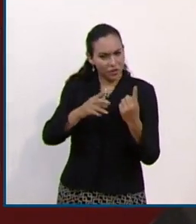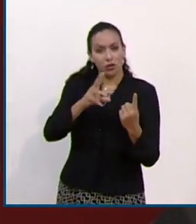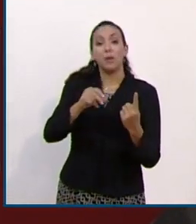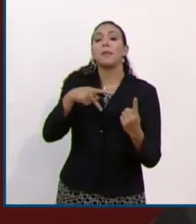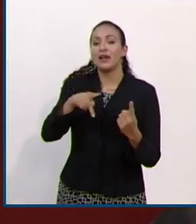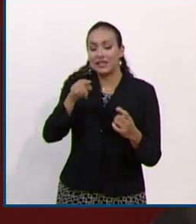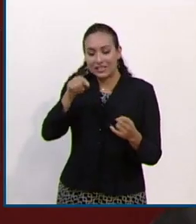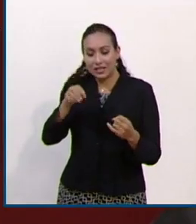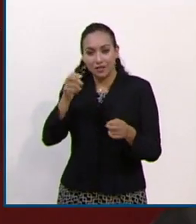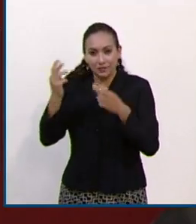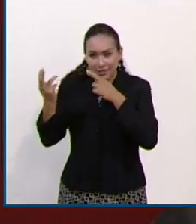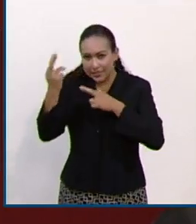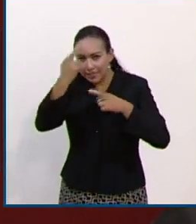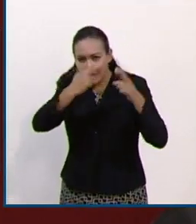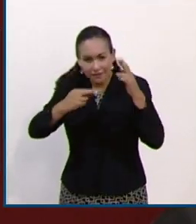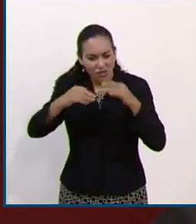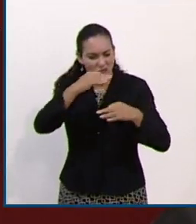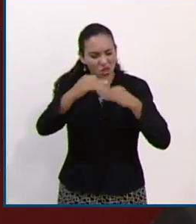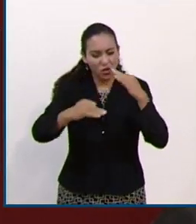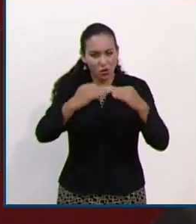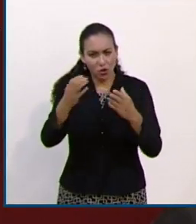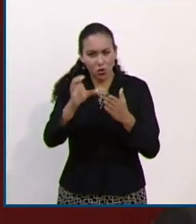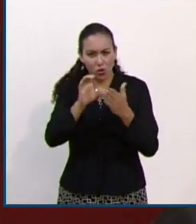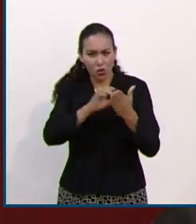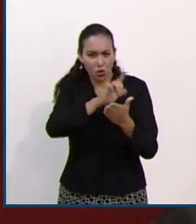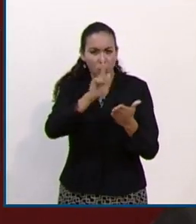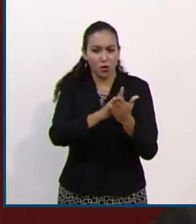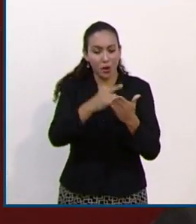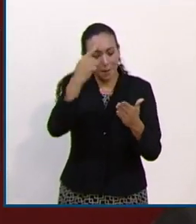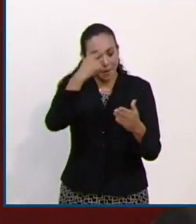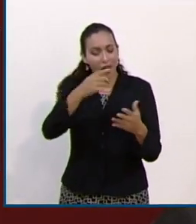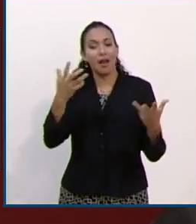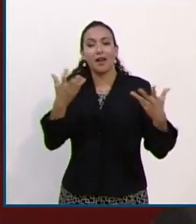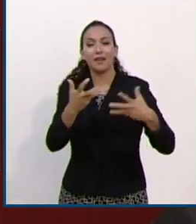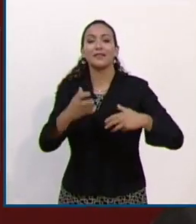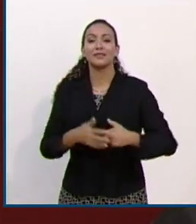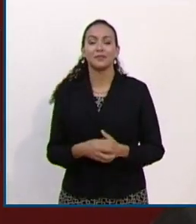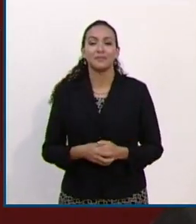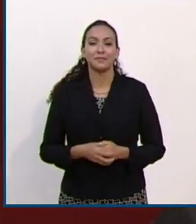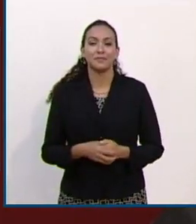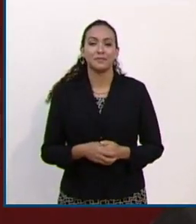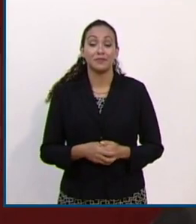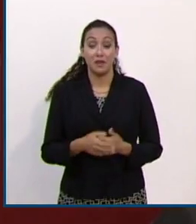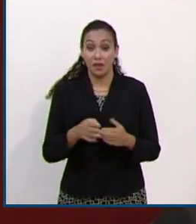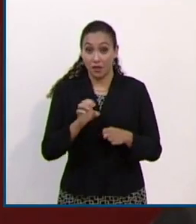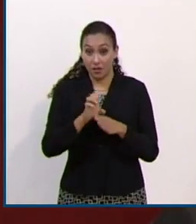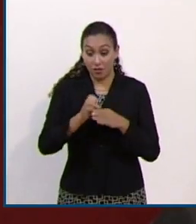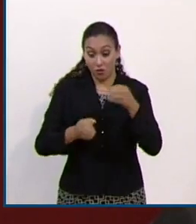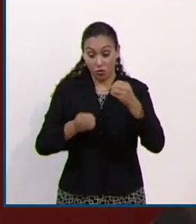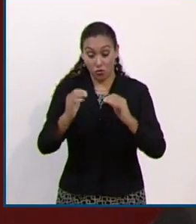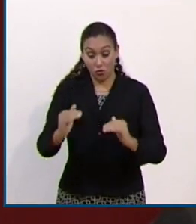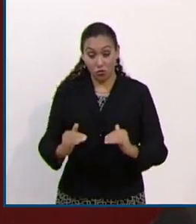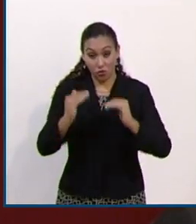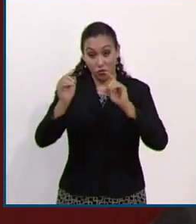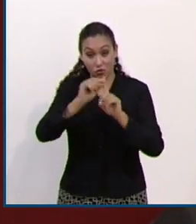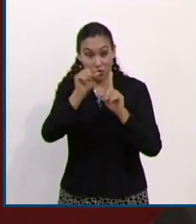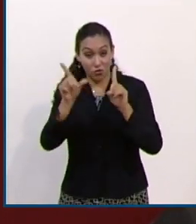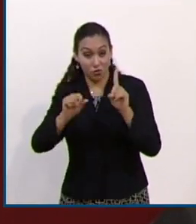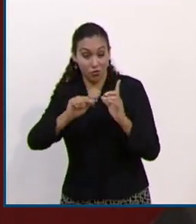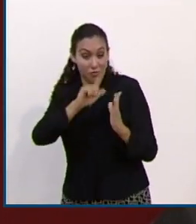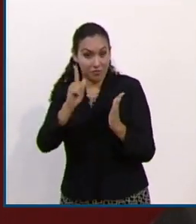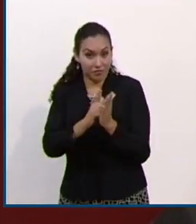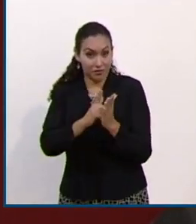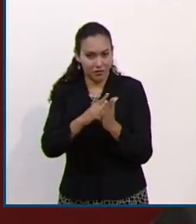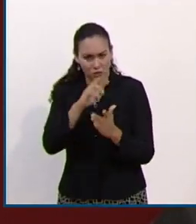última intérprete en su contenido y alcances. En ese sentido, la Suprema Corte tiene una altísima